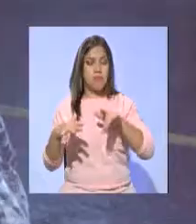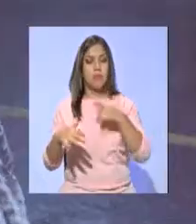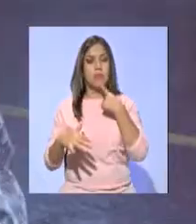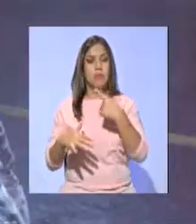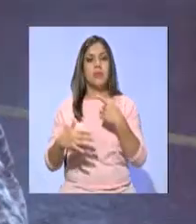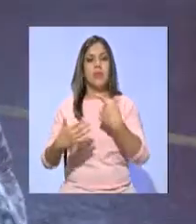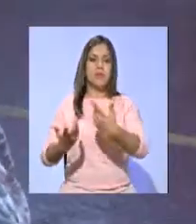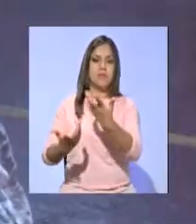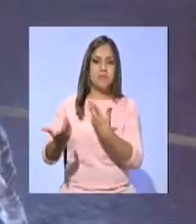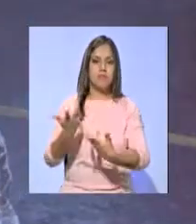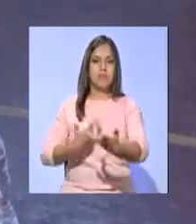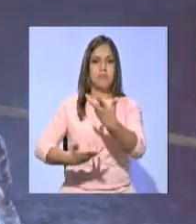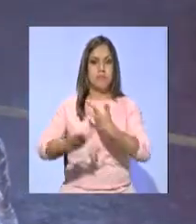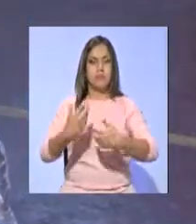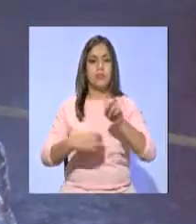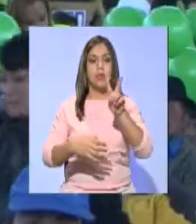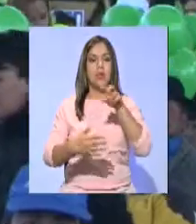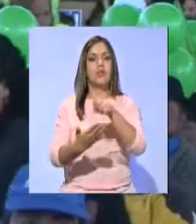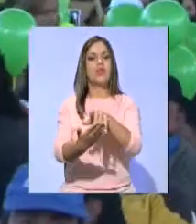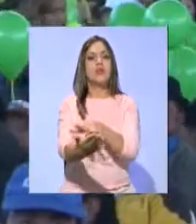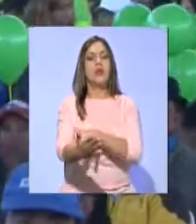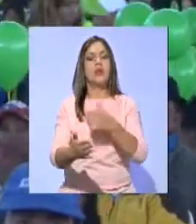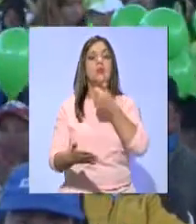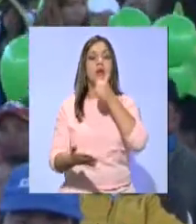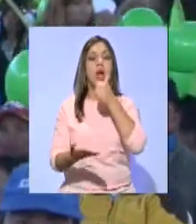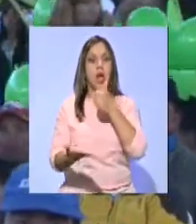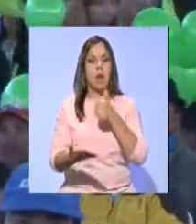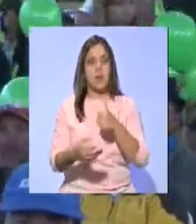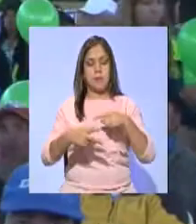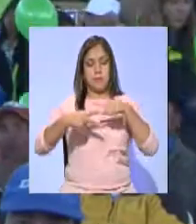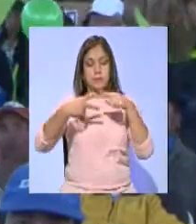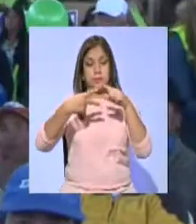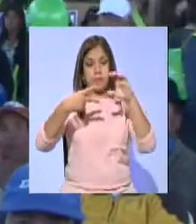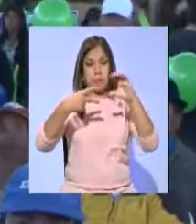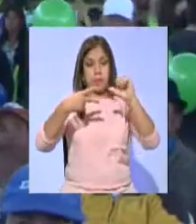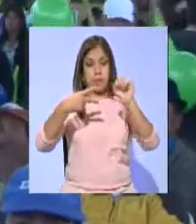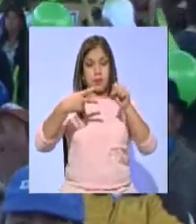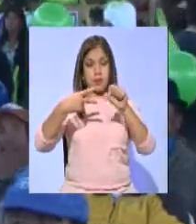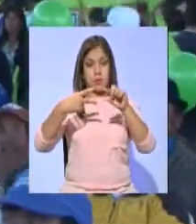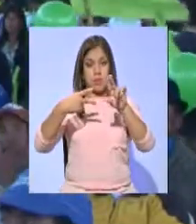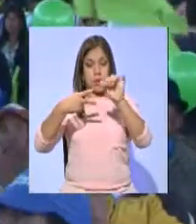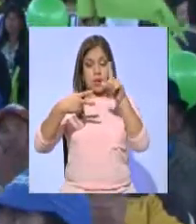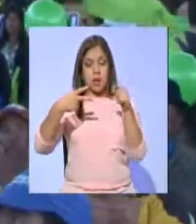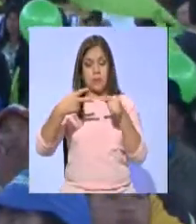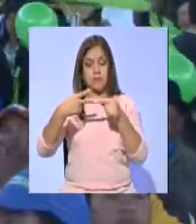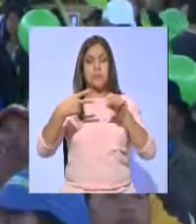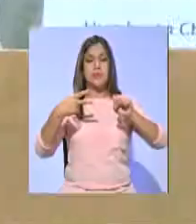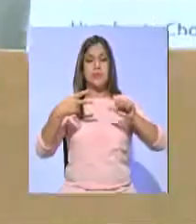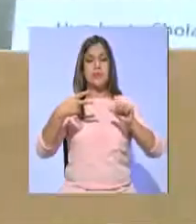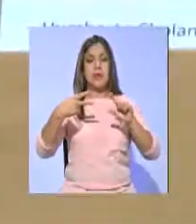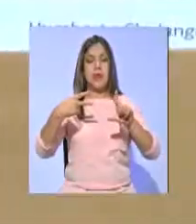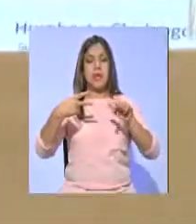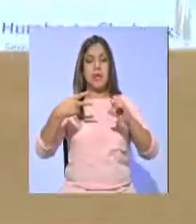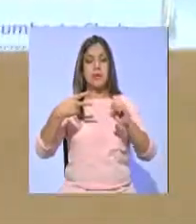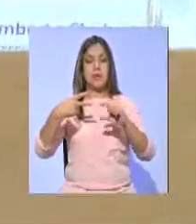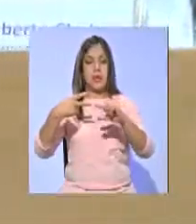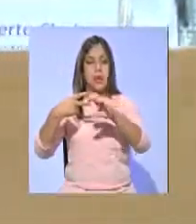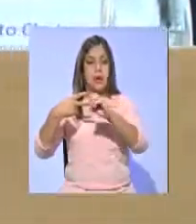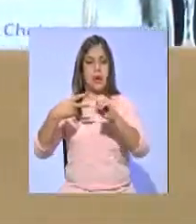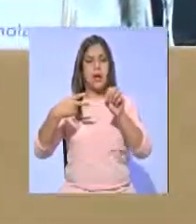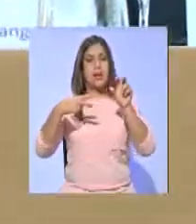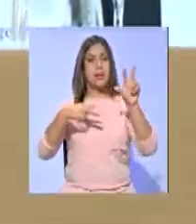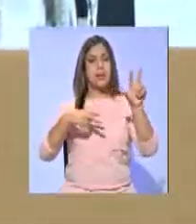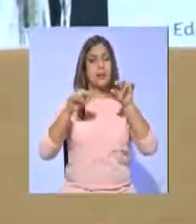a conocer la construcción de dos proyectos de agua de riego, Casaguala y Pampas de Salasaca, que se prevé beneficien a más de